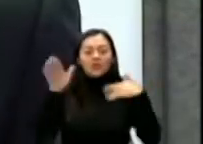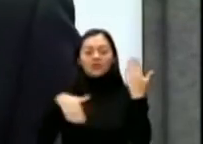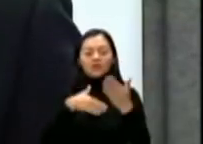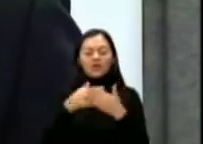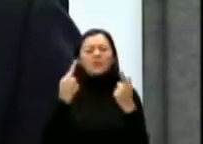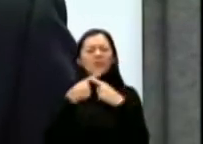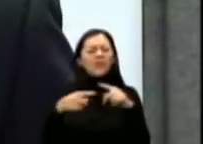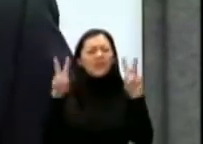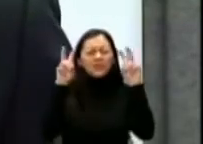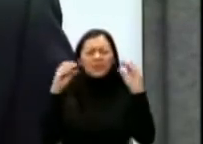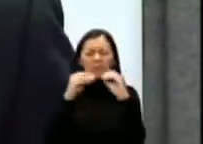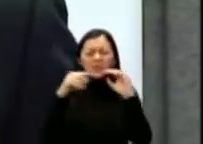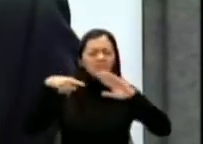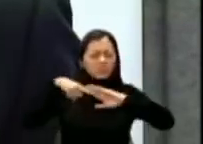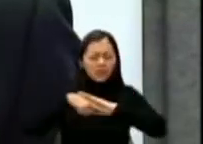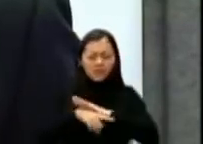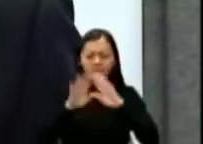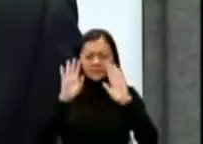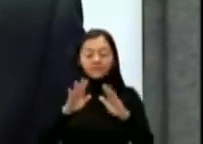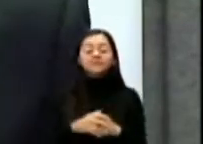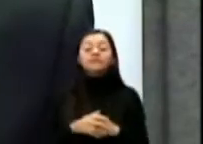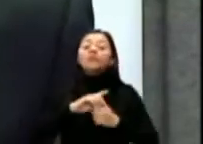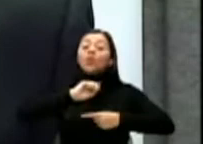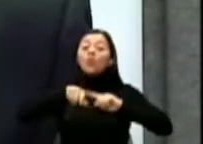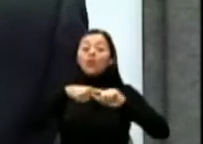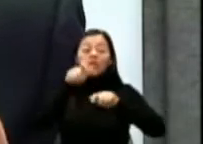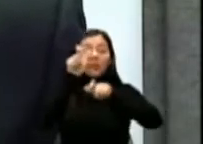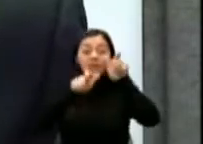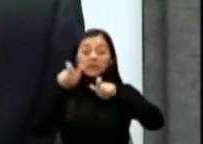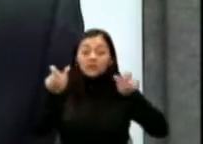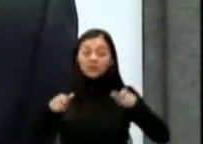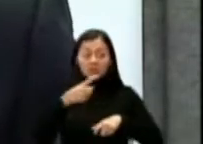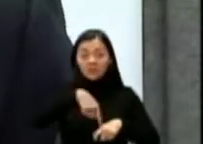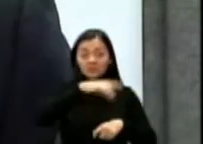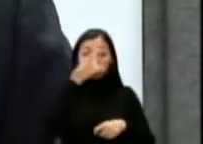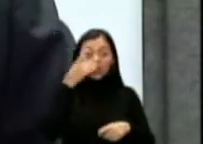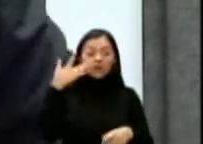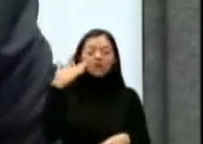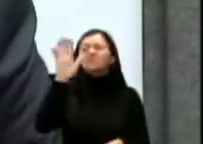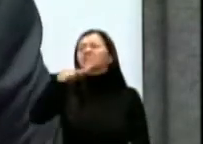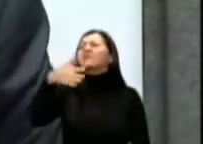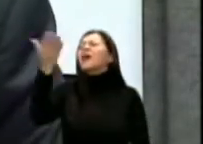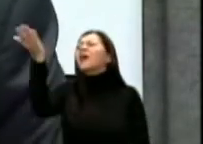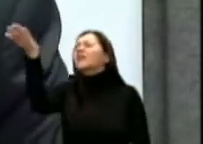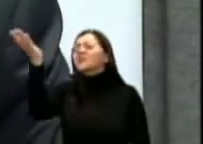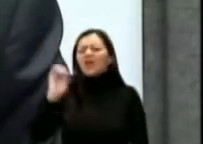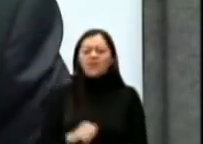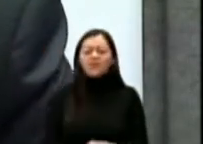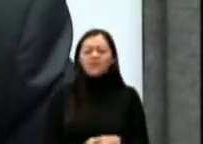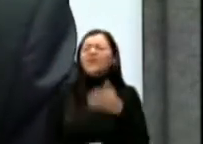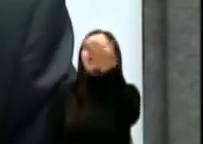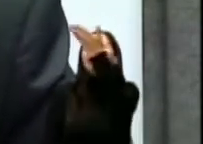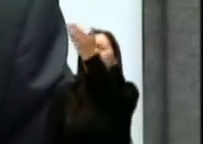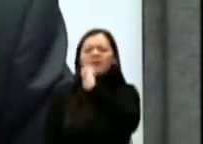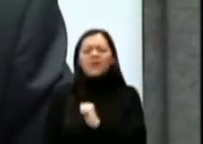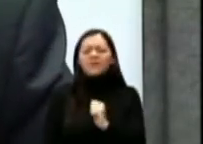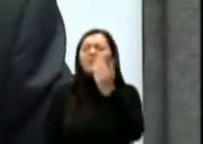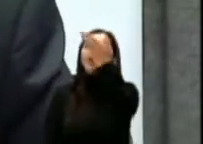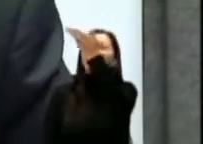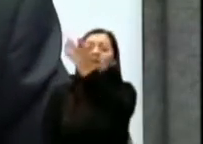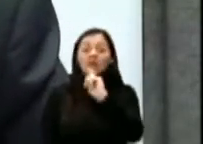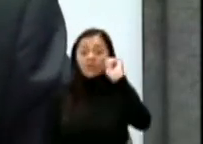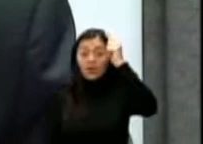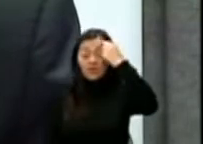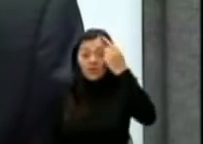de fondo de la dádiva esperanza recuerda además también los compañeros y compañeras de los gobiernos autónomos descentralizados